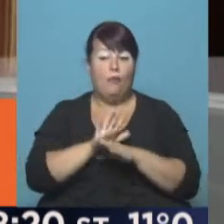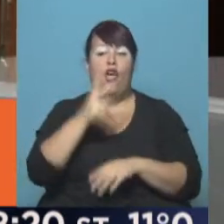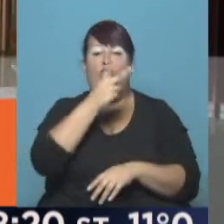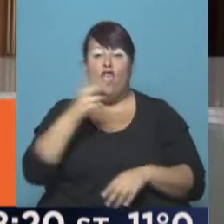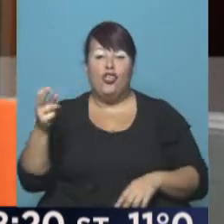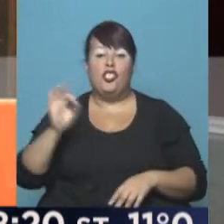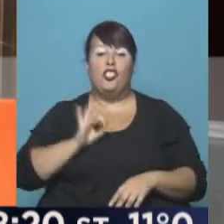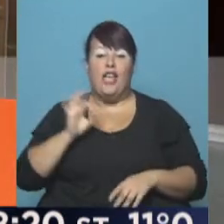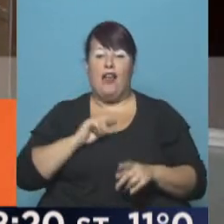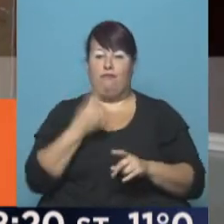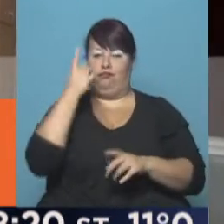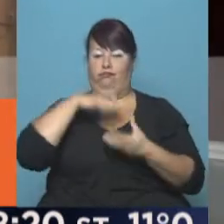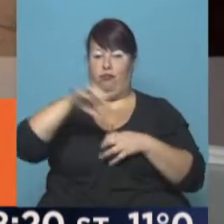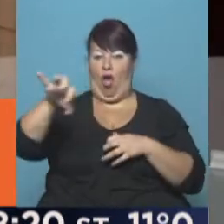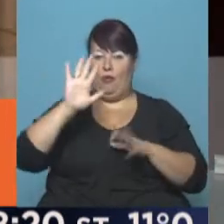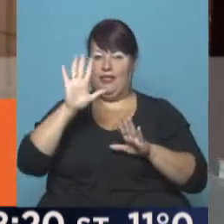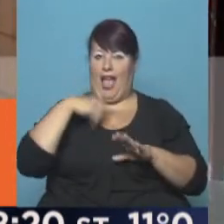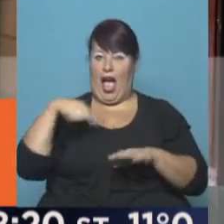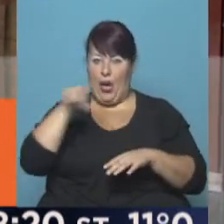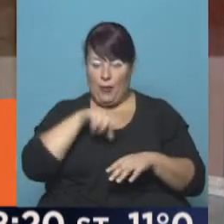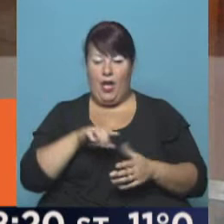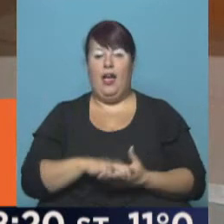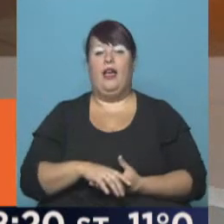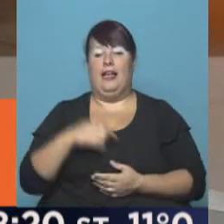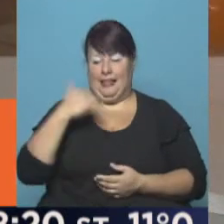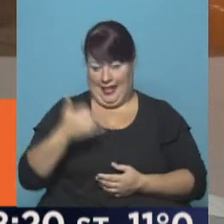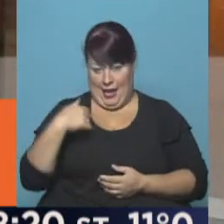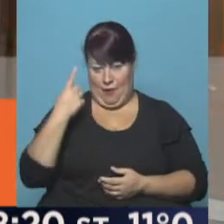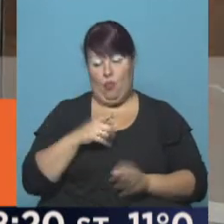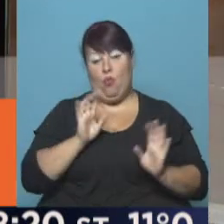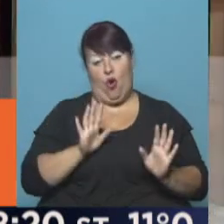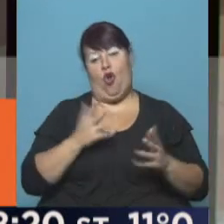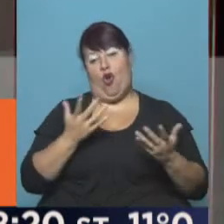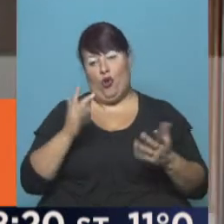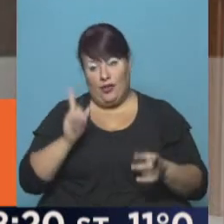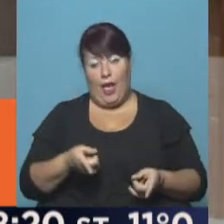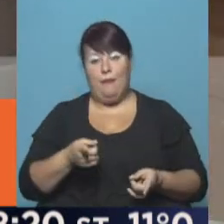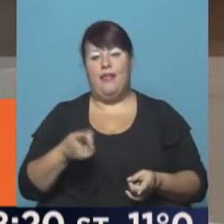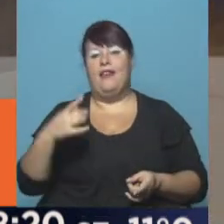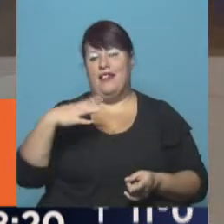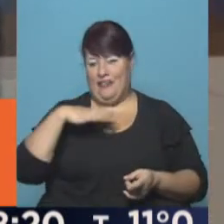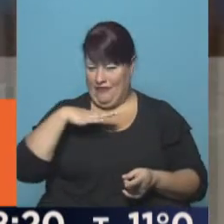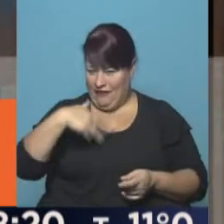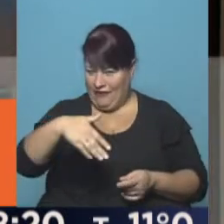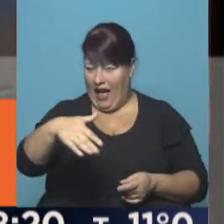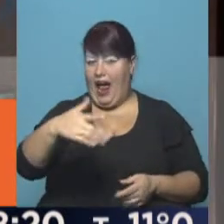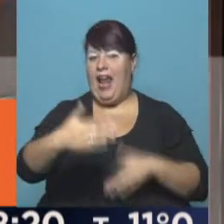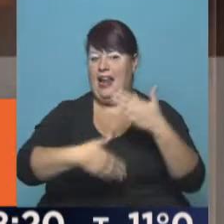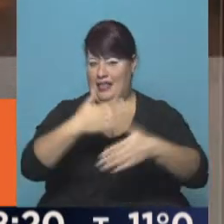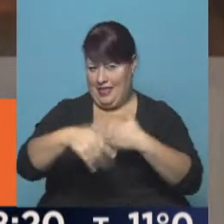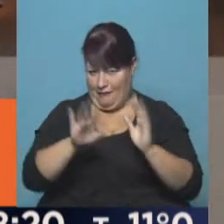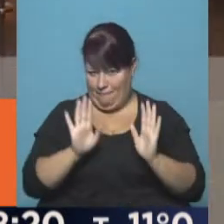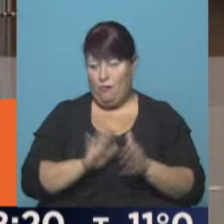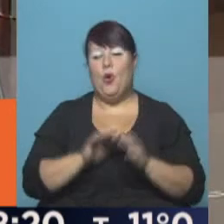200 años de autonomía que teníamos nosotros y que tenemos y bueno obviamente nos falta un poquito para caminar en ese